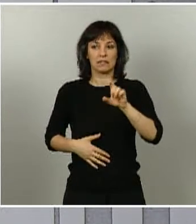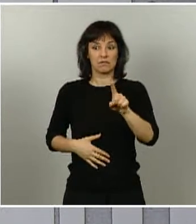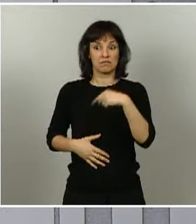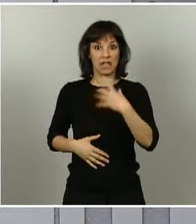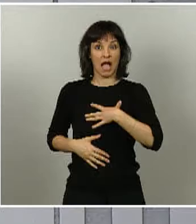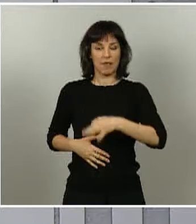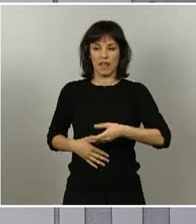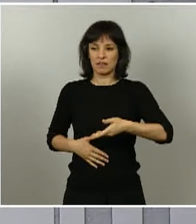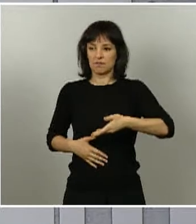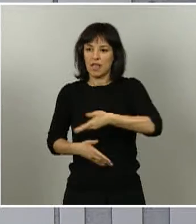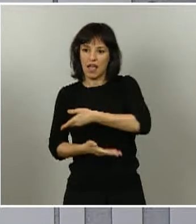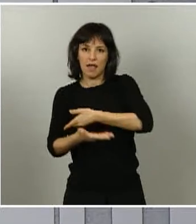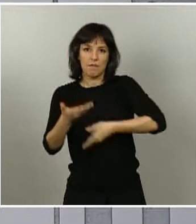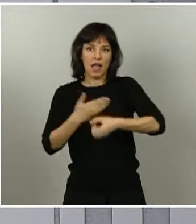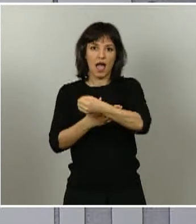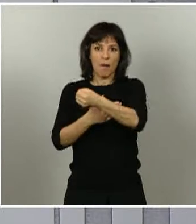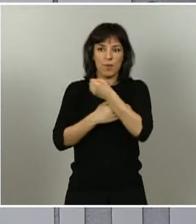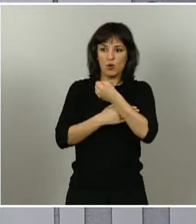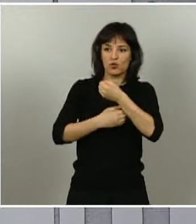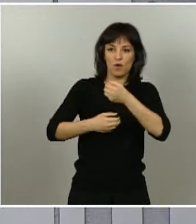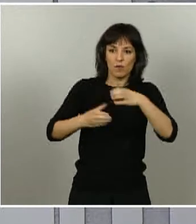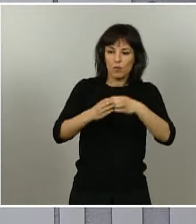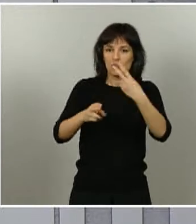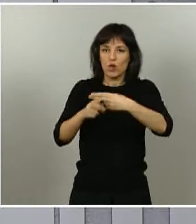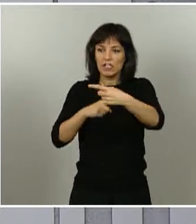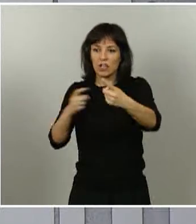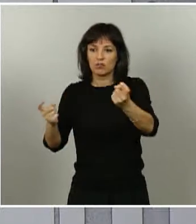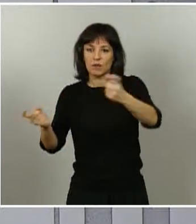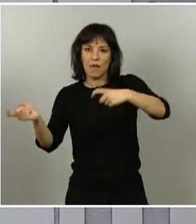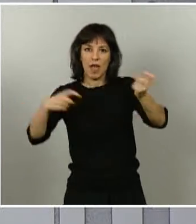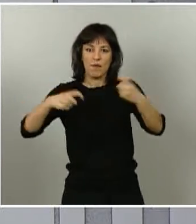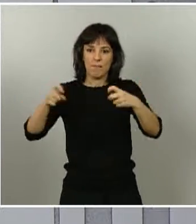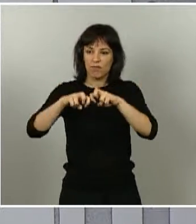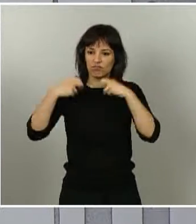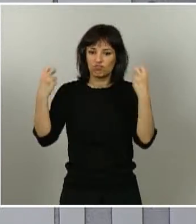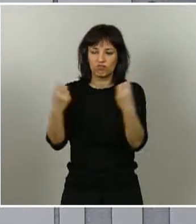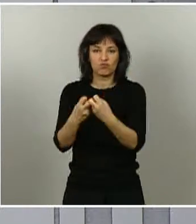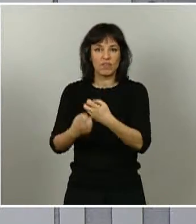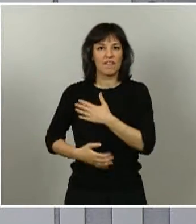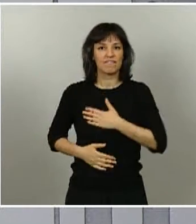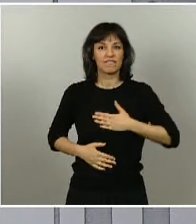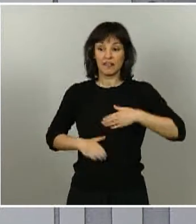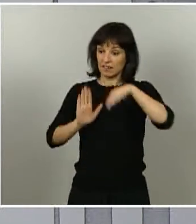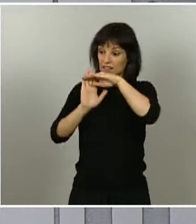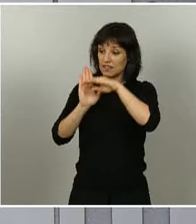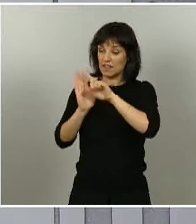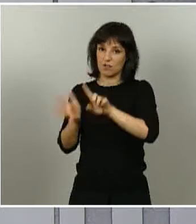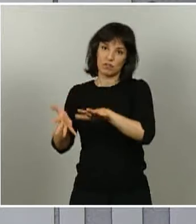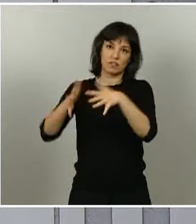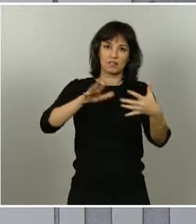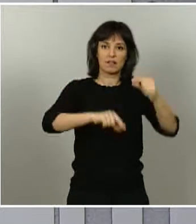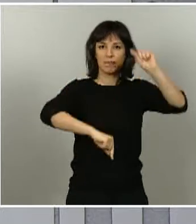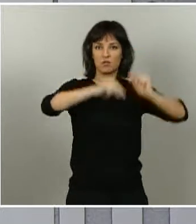apoyo y de ir sumando a fuerzas políticas que quieran traducir esos principios luego en unas cuentas públicas que nos